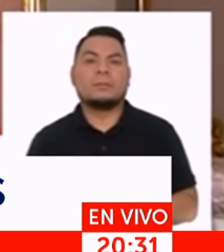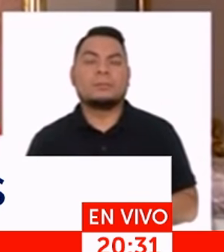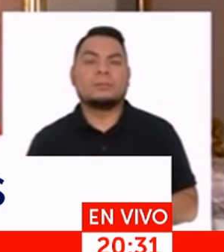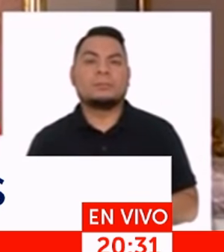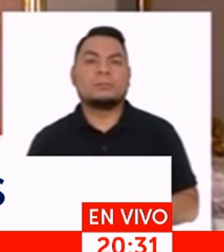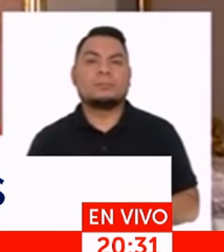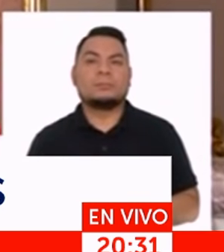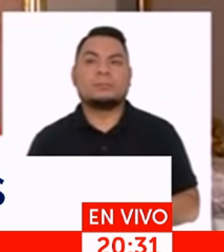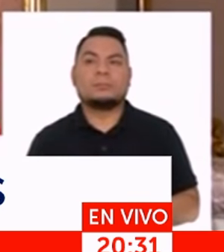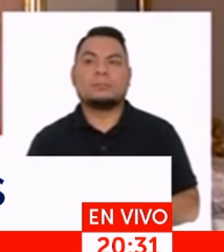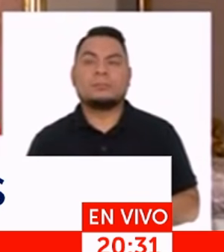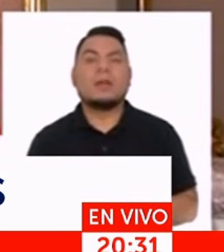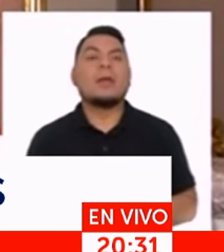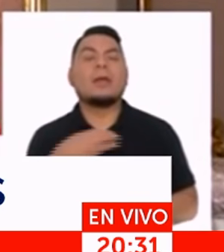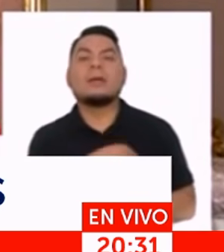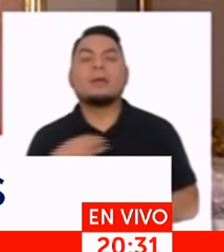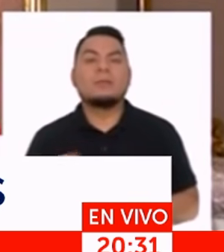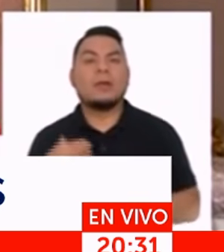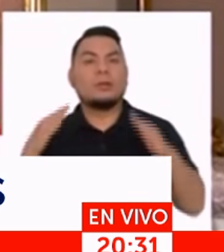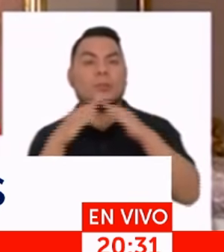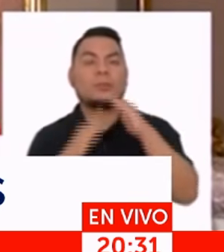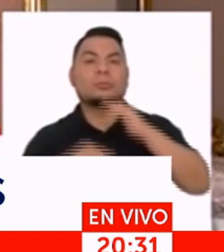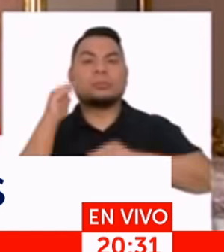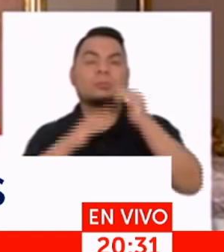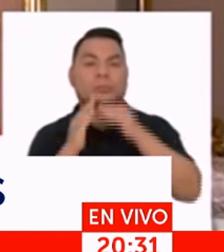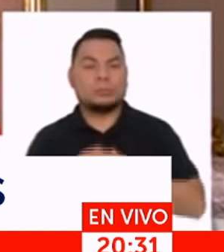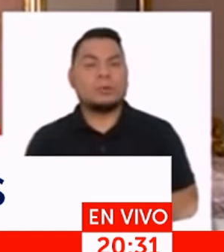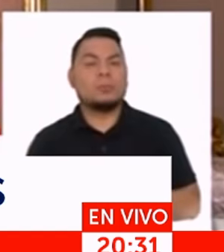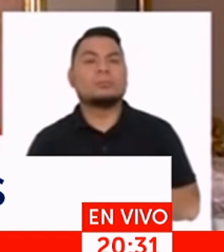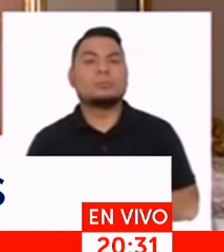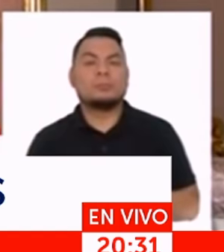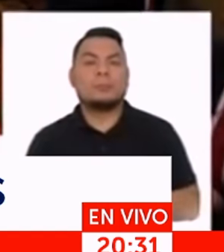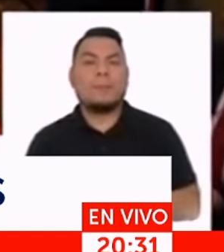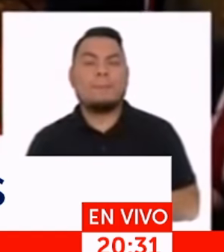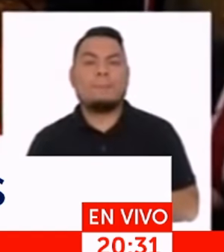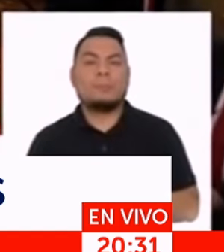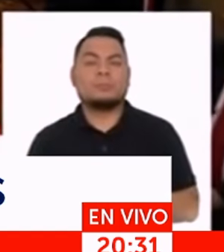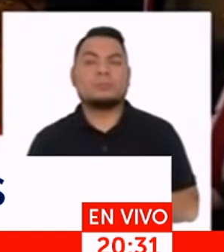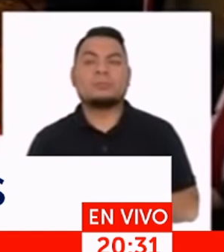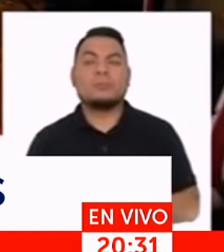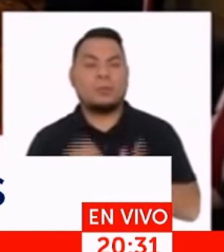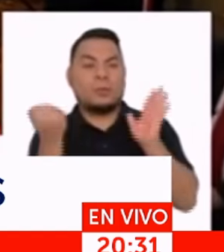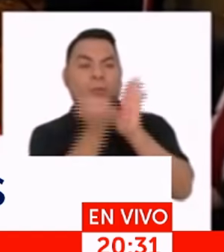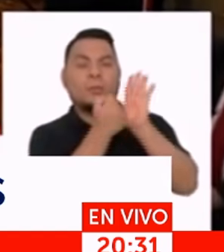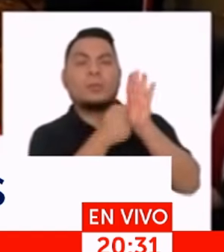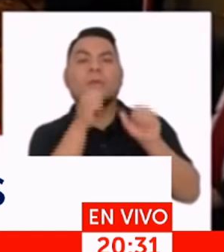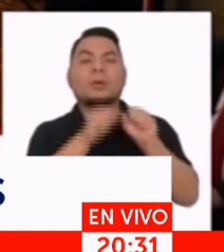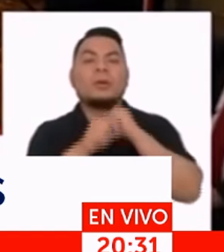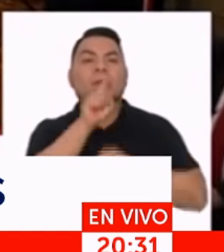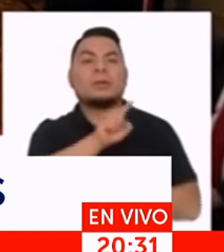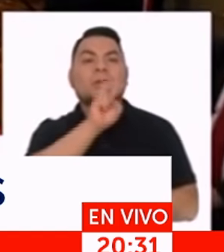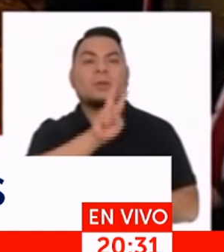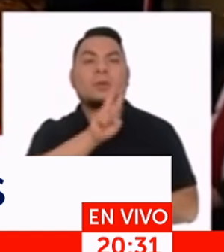del Gobierno con la juramentación al nuevo gabinete del gobierno del profesor Pedro Castillo Terrón. Es una cobertura